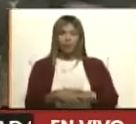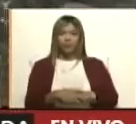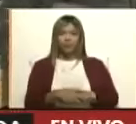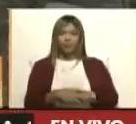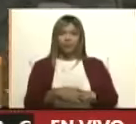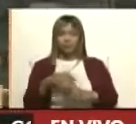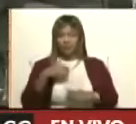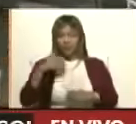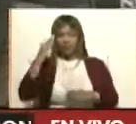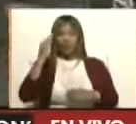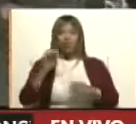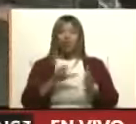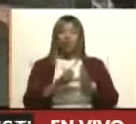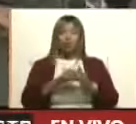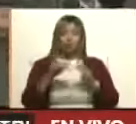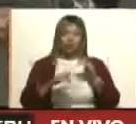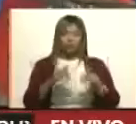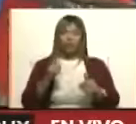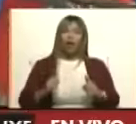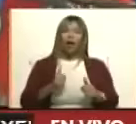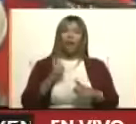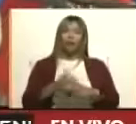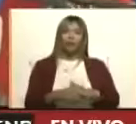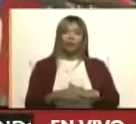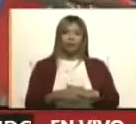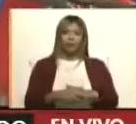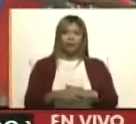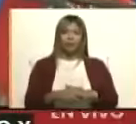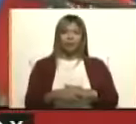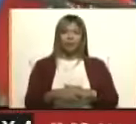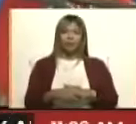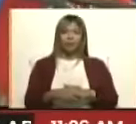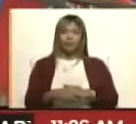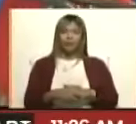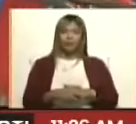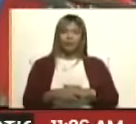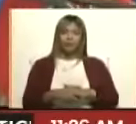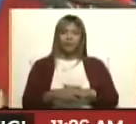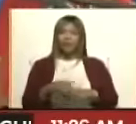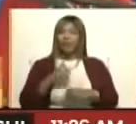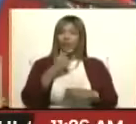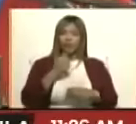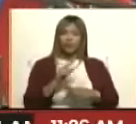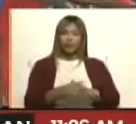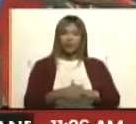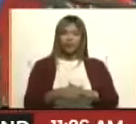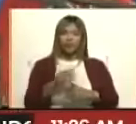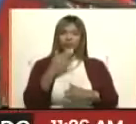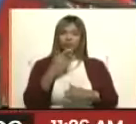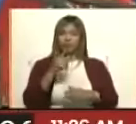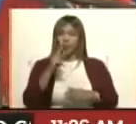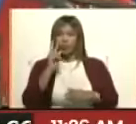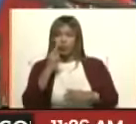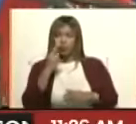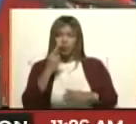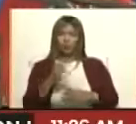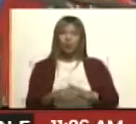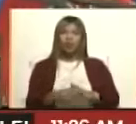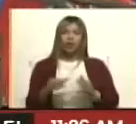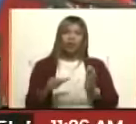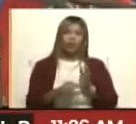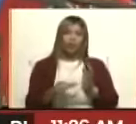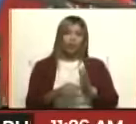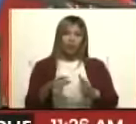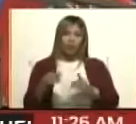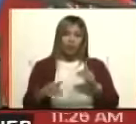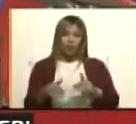para saber dónde votar, aprovechamos y le decimos que es muy fácil. Si usted tiene duda dónde